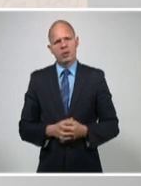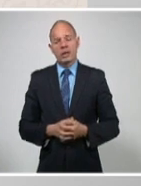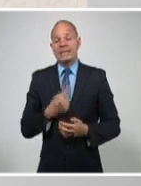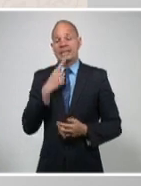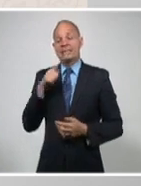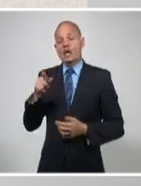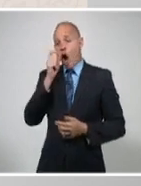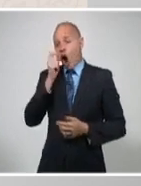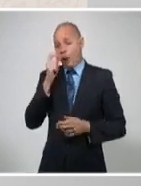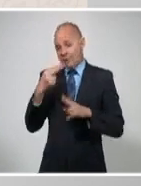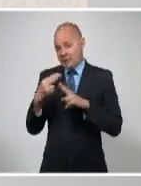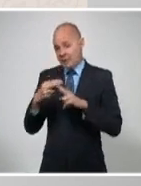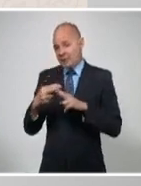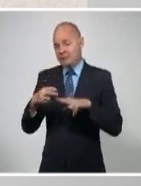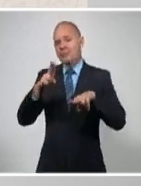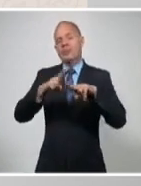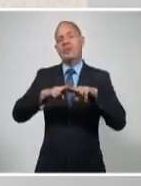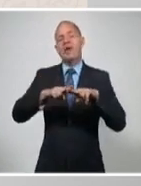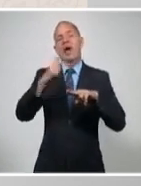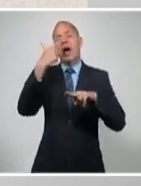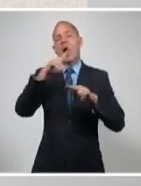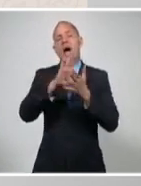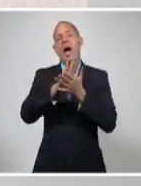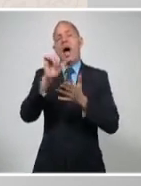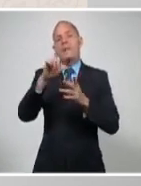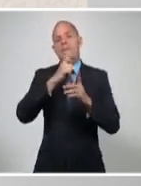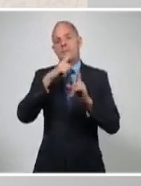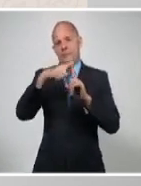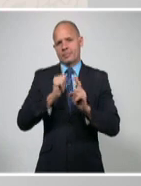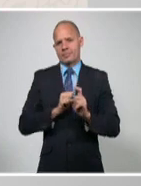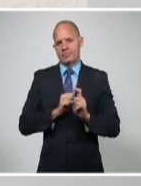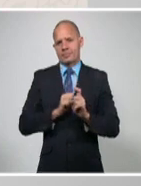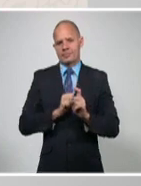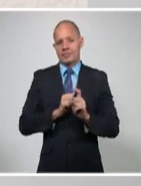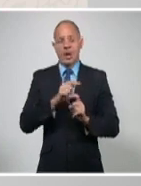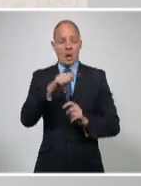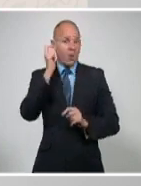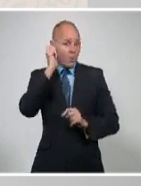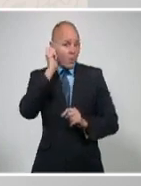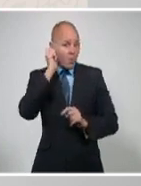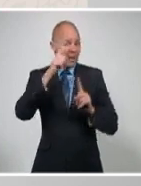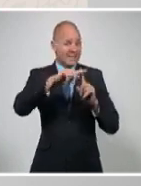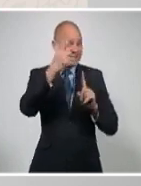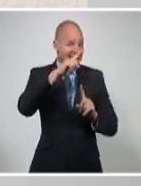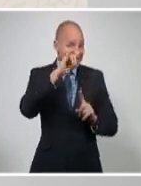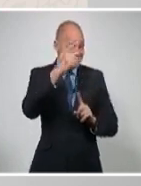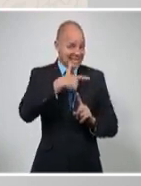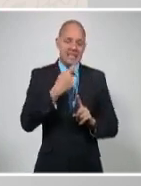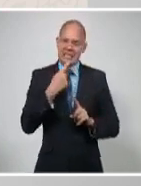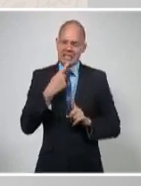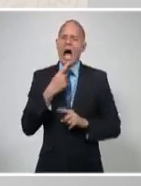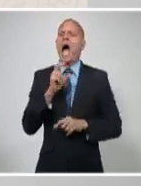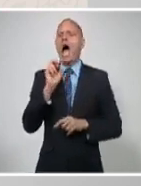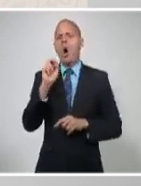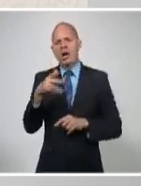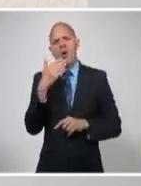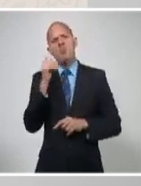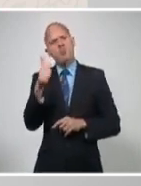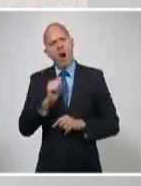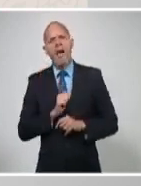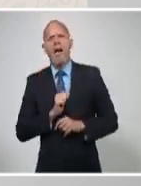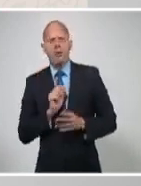es quien hace la propuesta. Y veamos la respuesta que tuvo Tania Bruguera lo pongo en la lista. Hamlet añade.